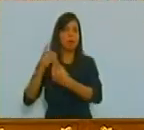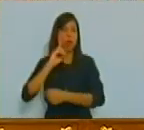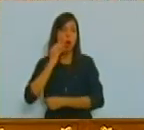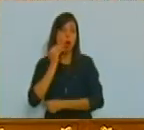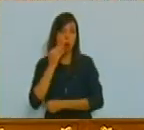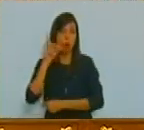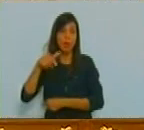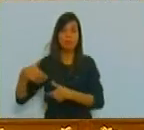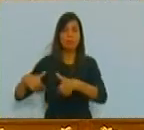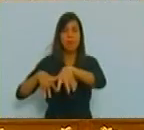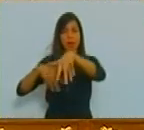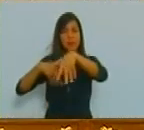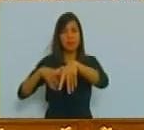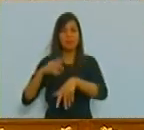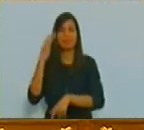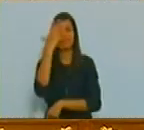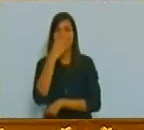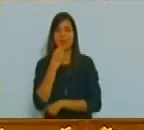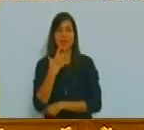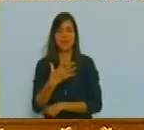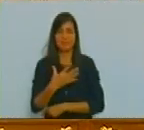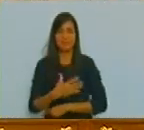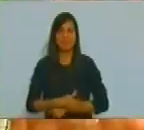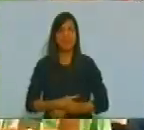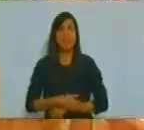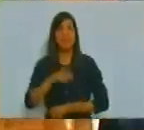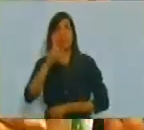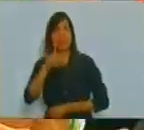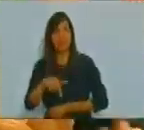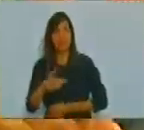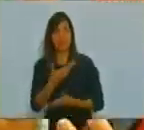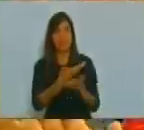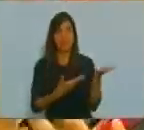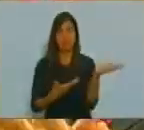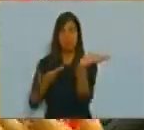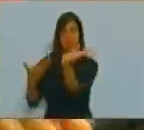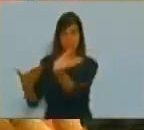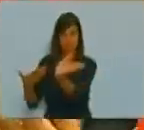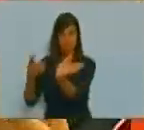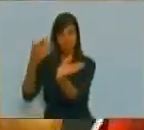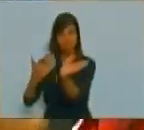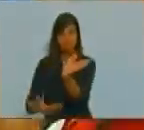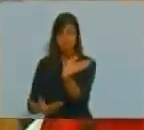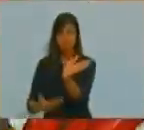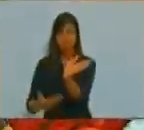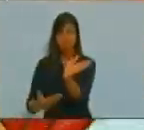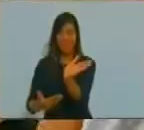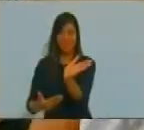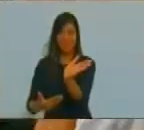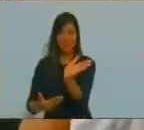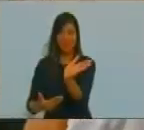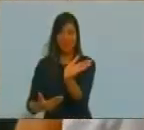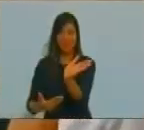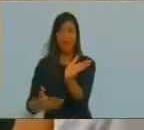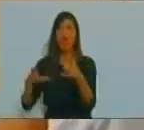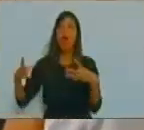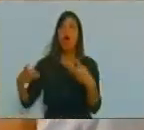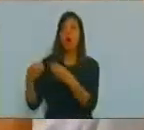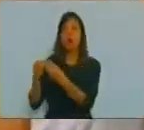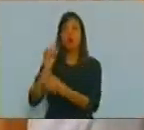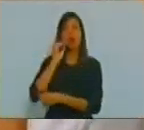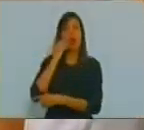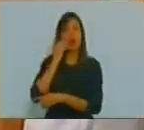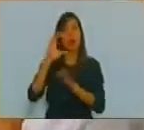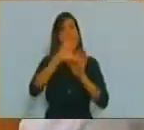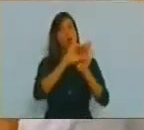marcha y la vamos a entregar para que permanezcan aquí junto a los jóvenes